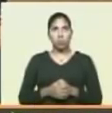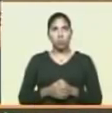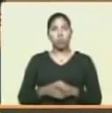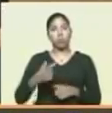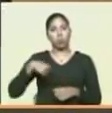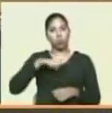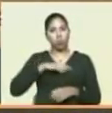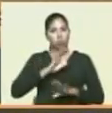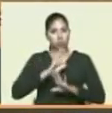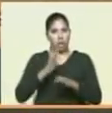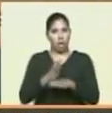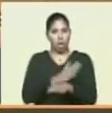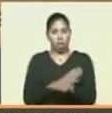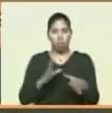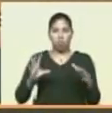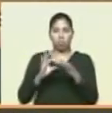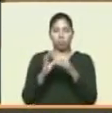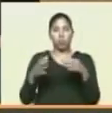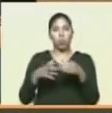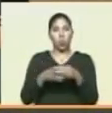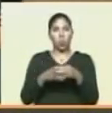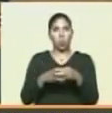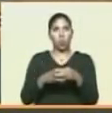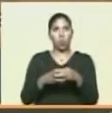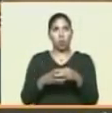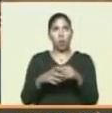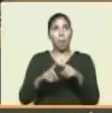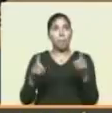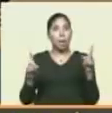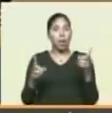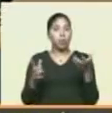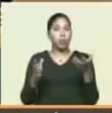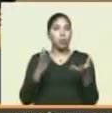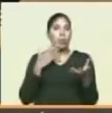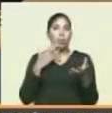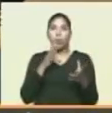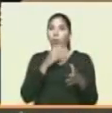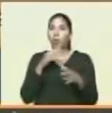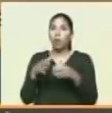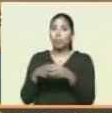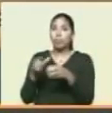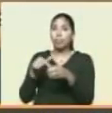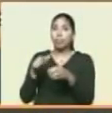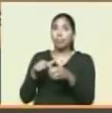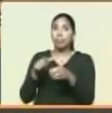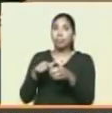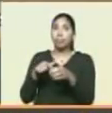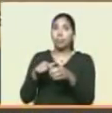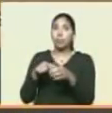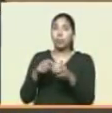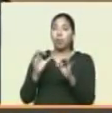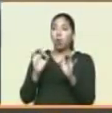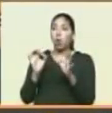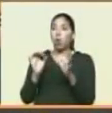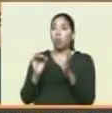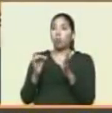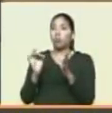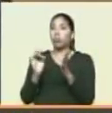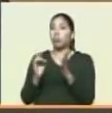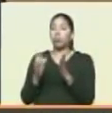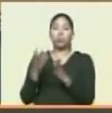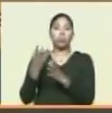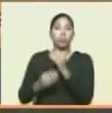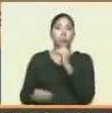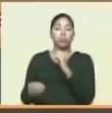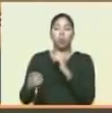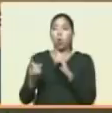allí que está articulando. Pero ¿qué tal si ese equipo el día que se vaya Wilmar Castro, Elogio del Pino o quien esté al